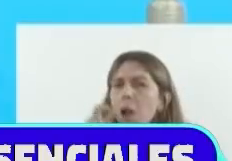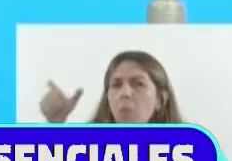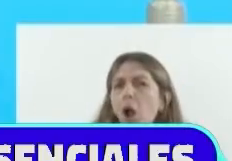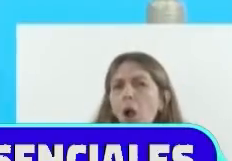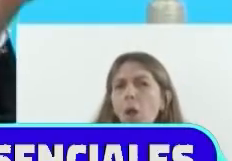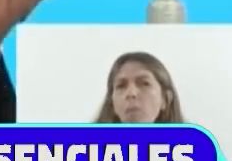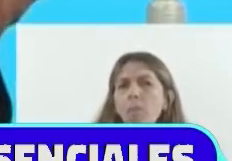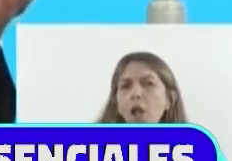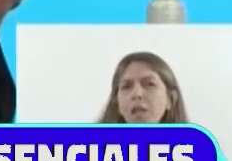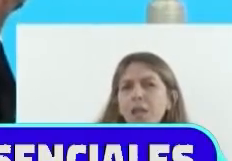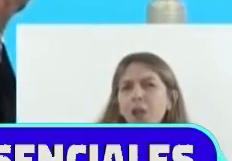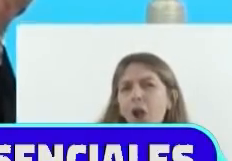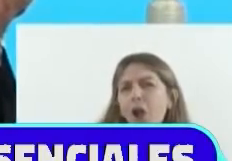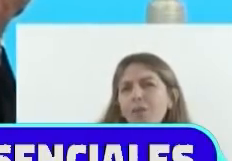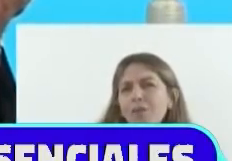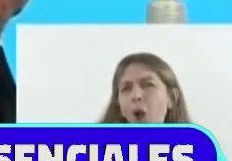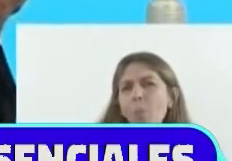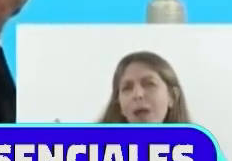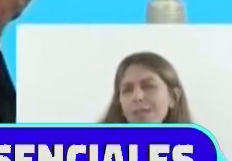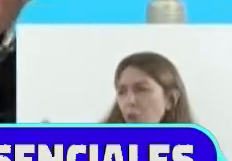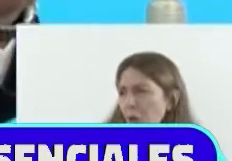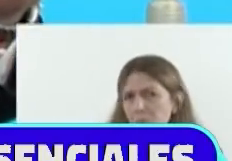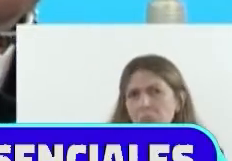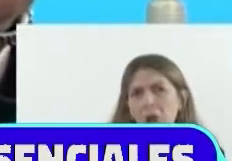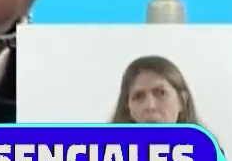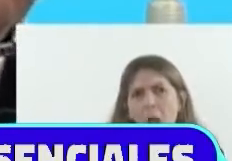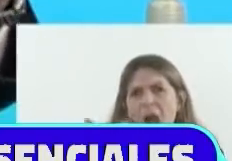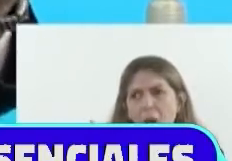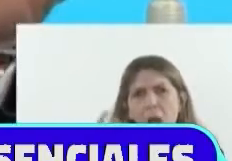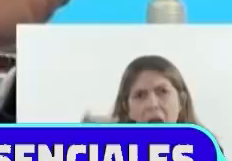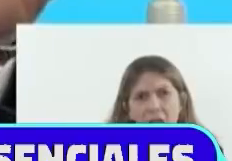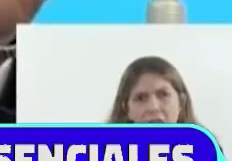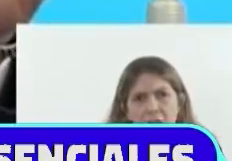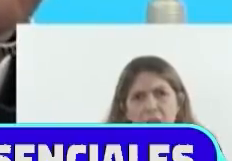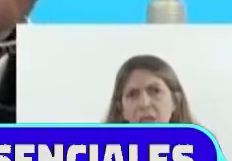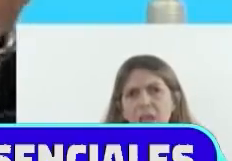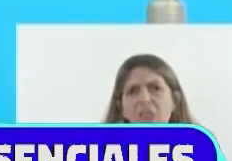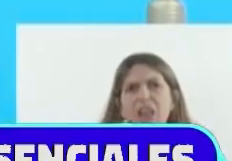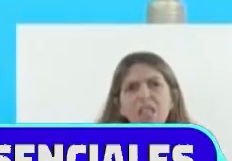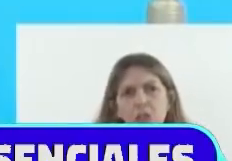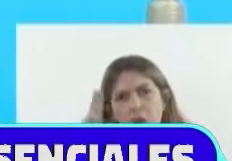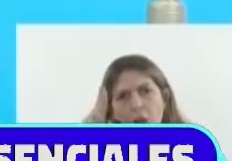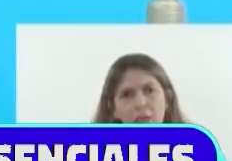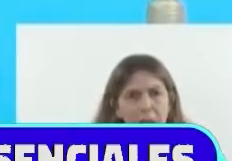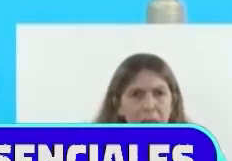y quedarme tranquilo que esa es la posición que se tome y que se respeta.